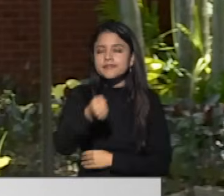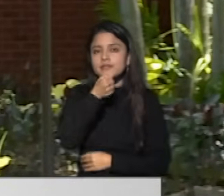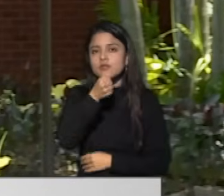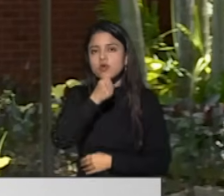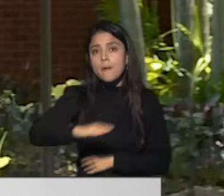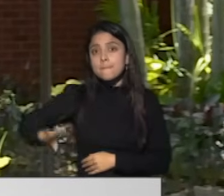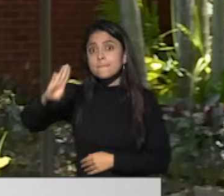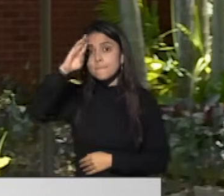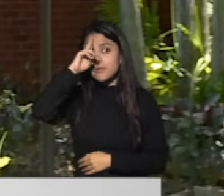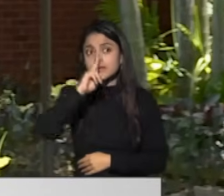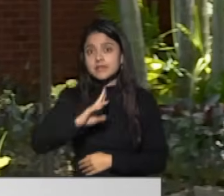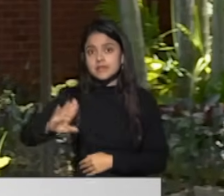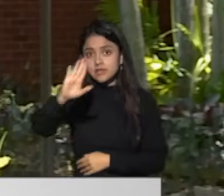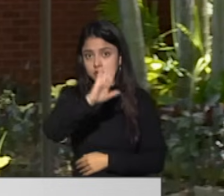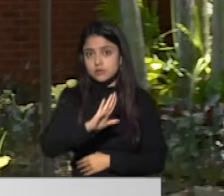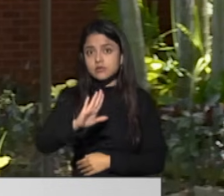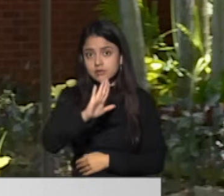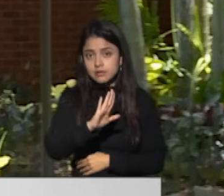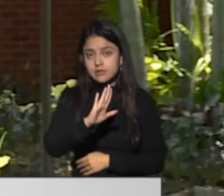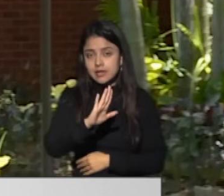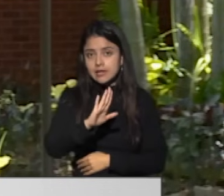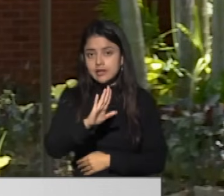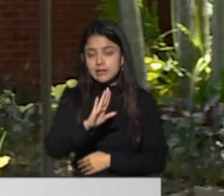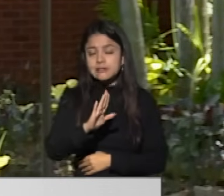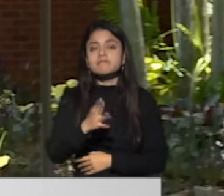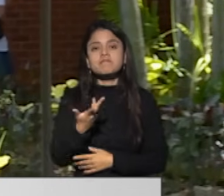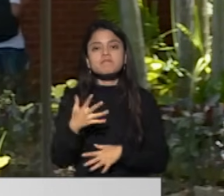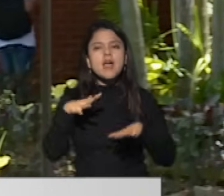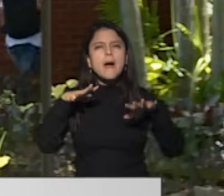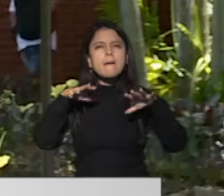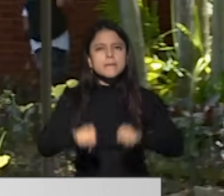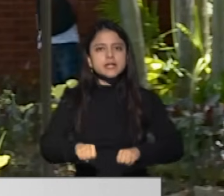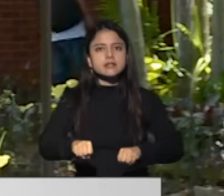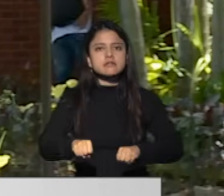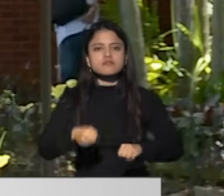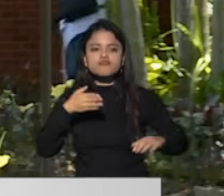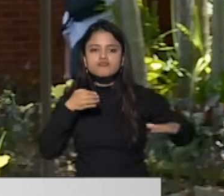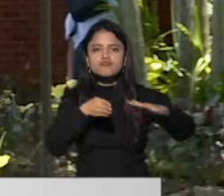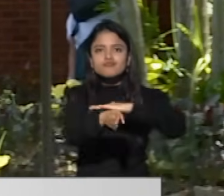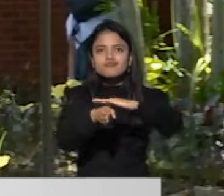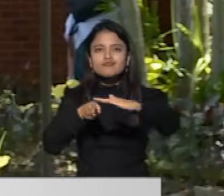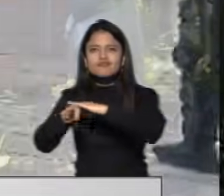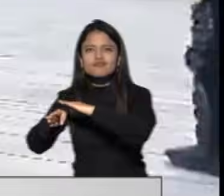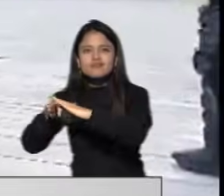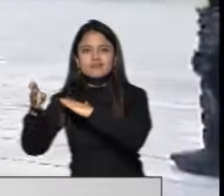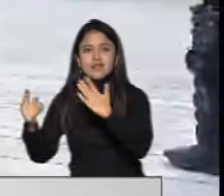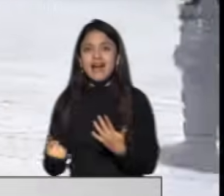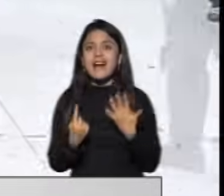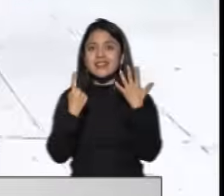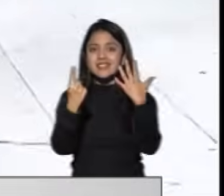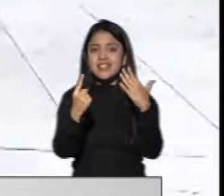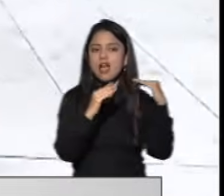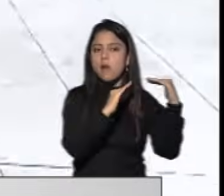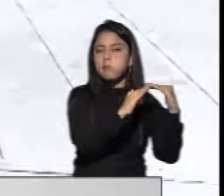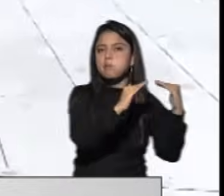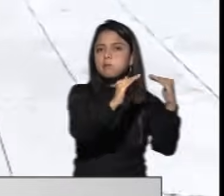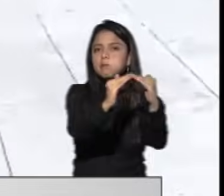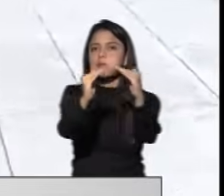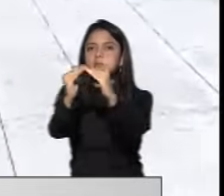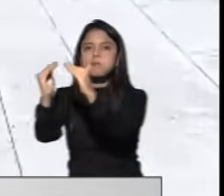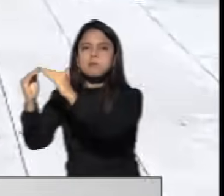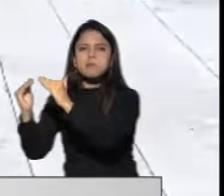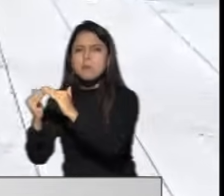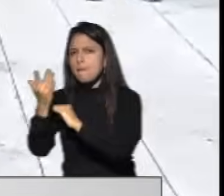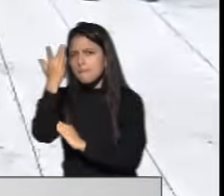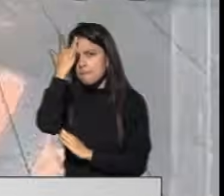Policía Nacional aplicó la medida de extinción de dominio a 6 bienes inmuebles que eran utilizados para el almacenamiento